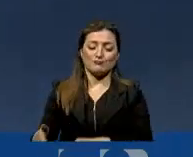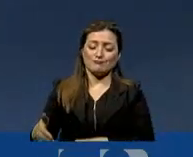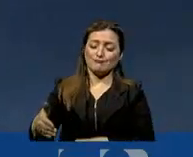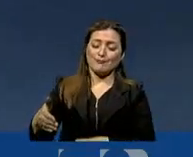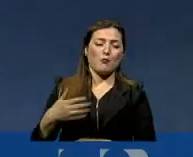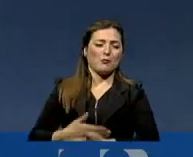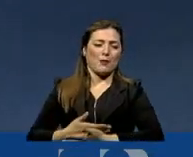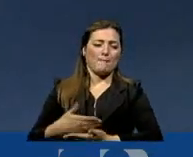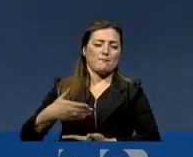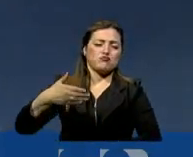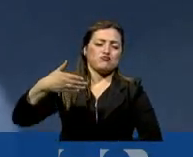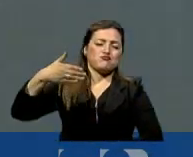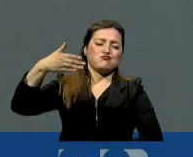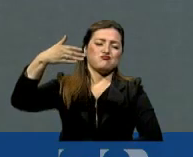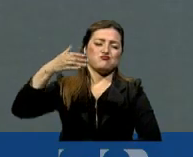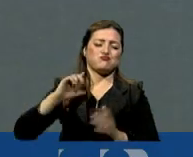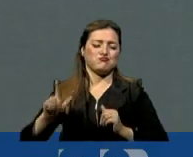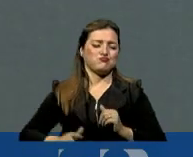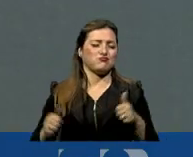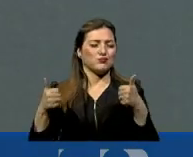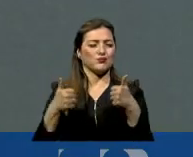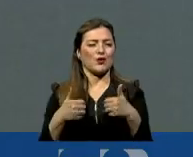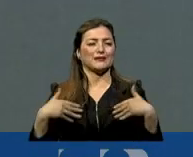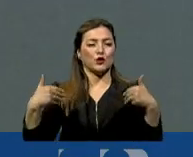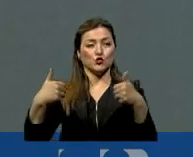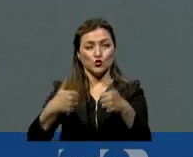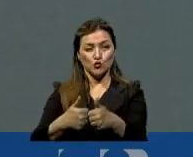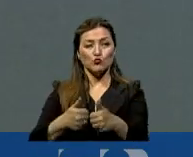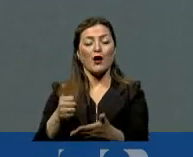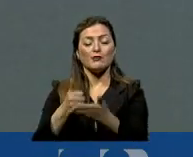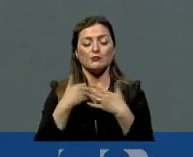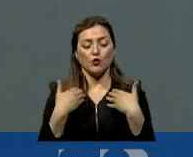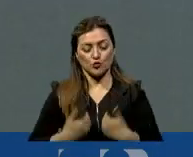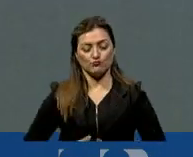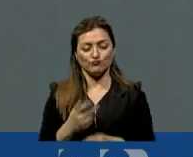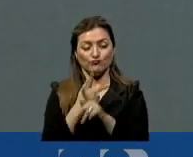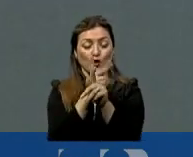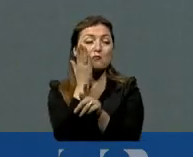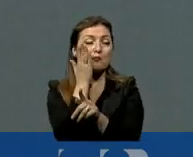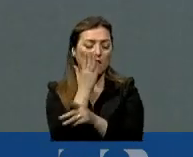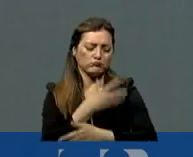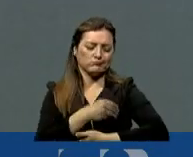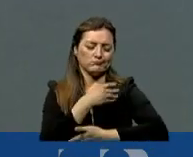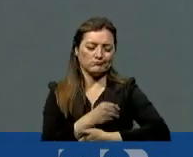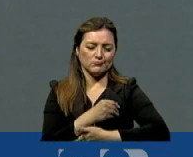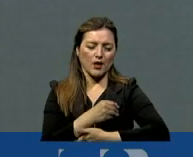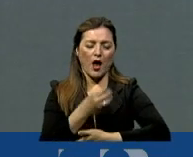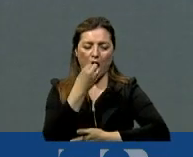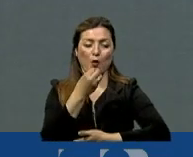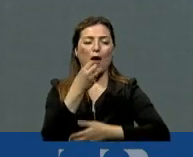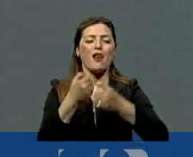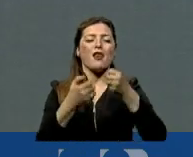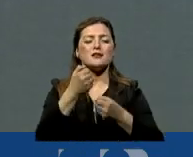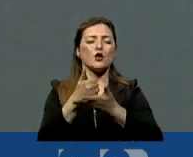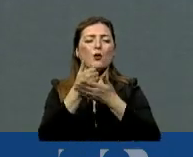ya que nos ayuda a producir anticuerpos que genera la madre hacia el niño también el traspaso de